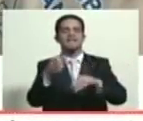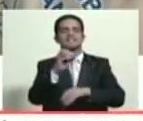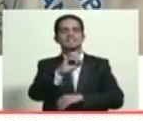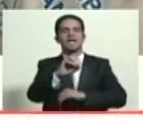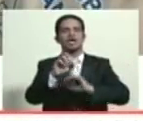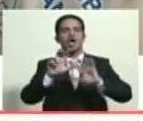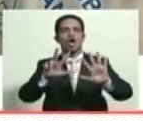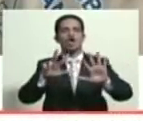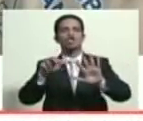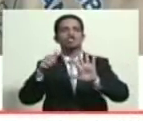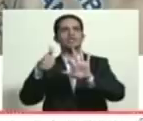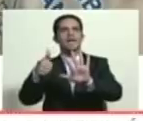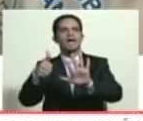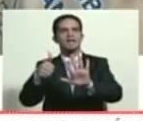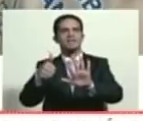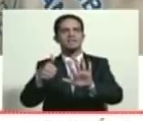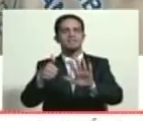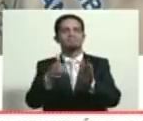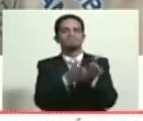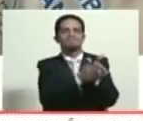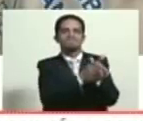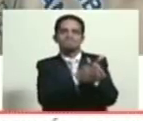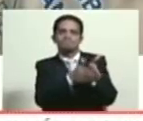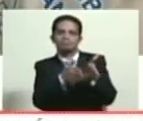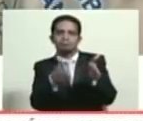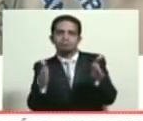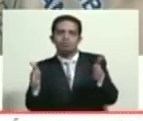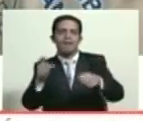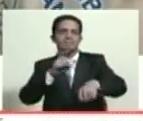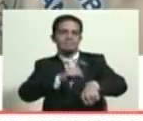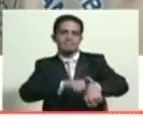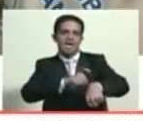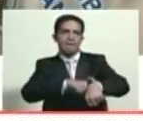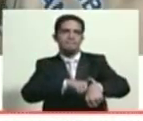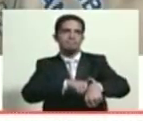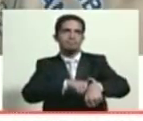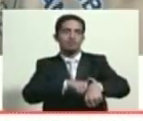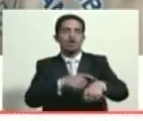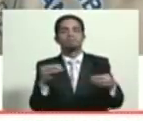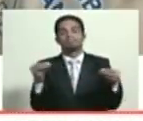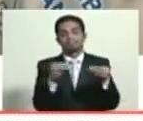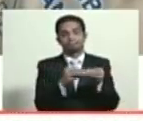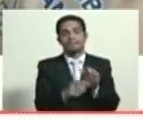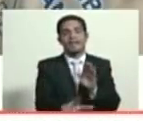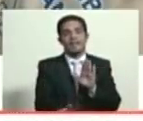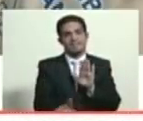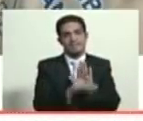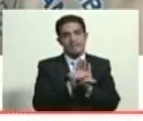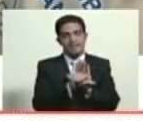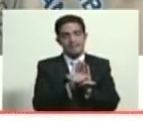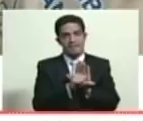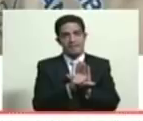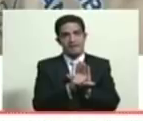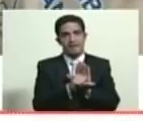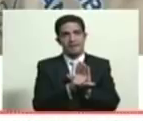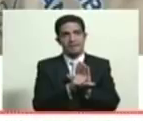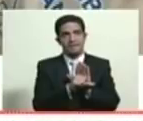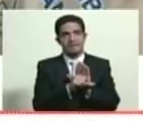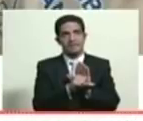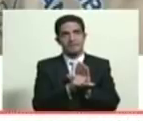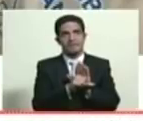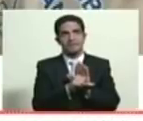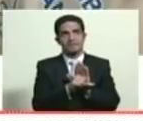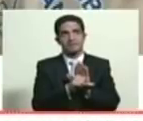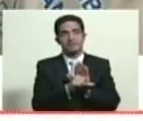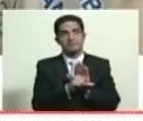16726086, por el periodo máximo establecido en la ley en el decreto con